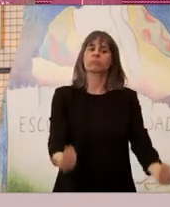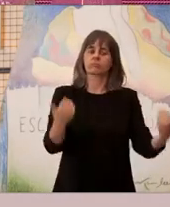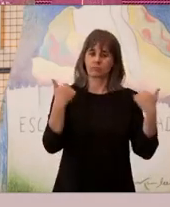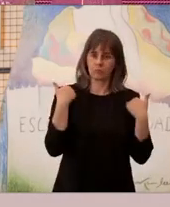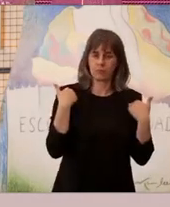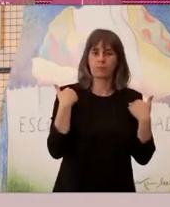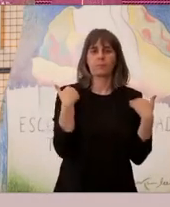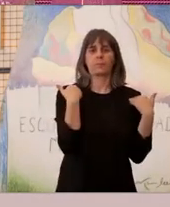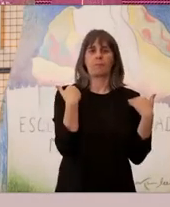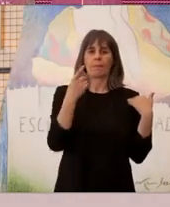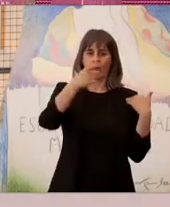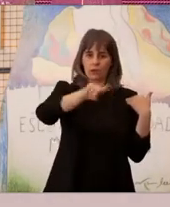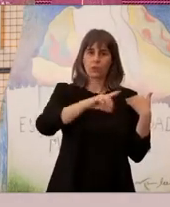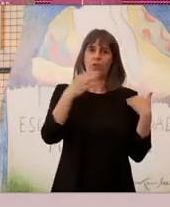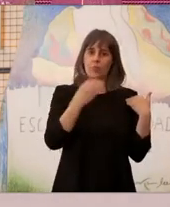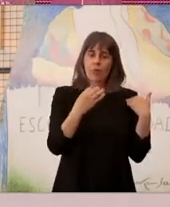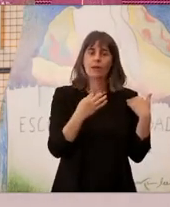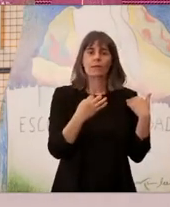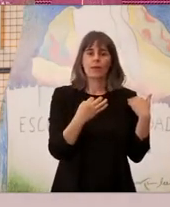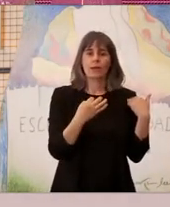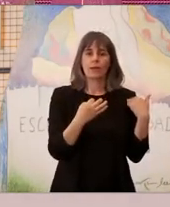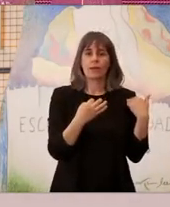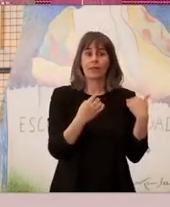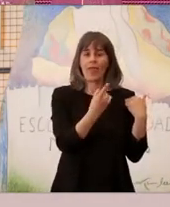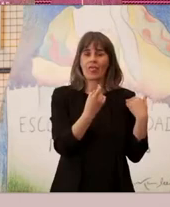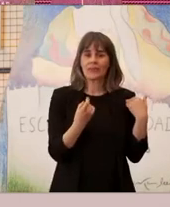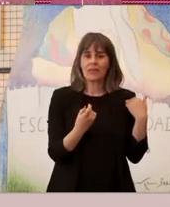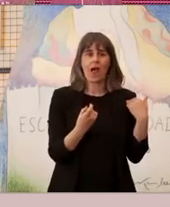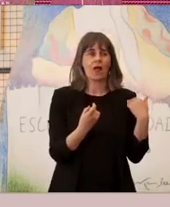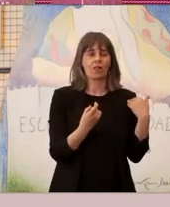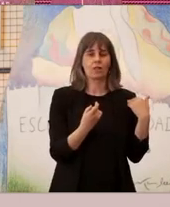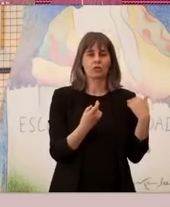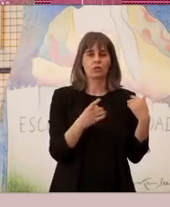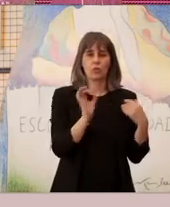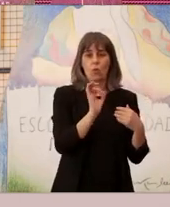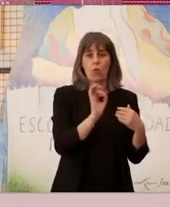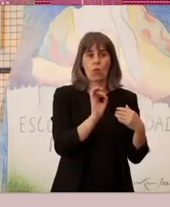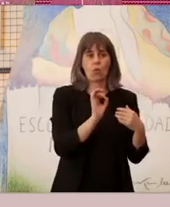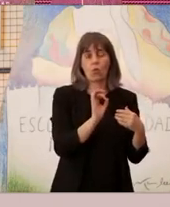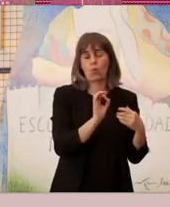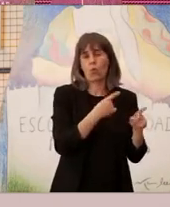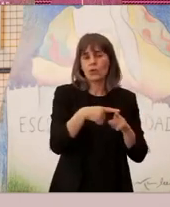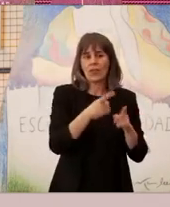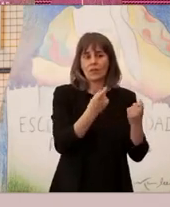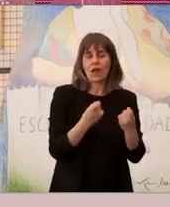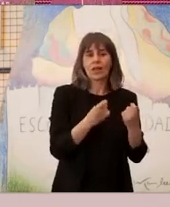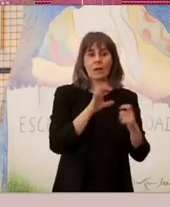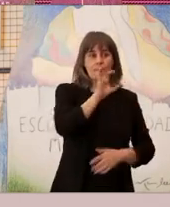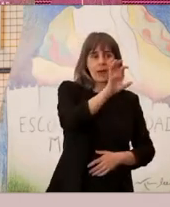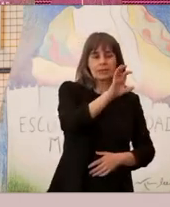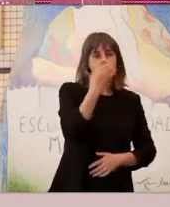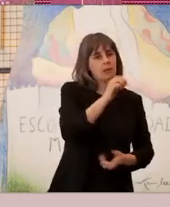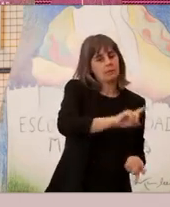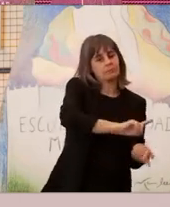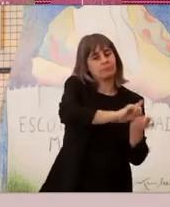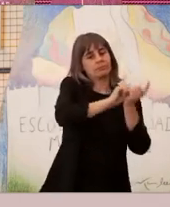tienen como misión el Convertir las necesidades y los impulsos del país en políticas sociales no